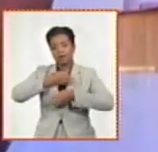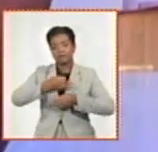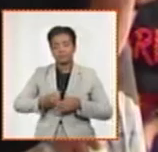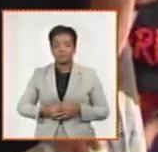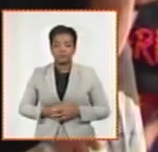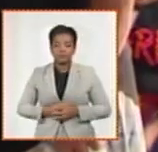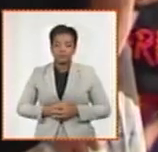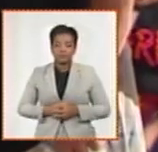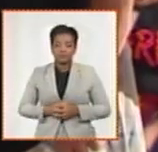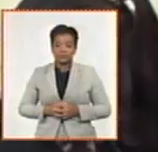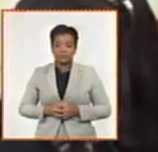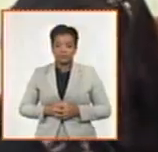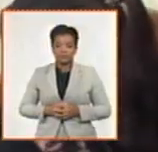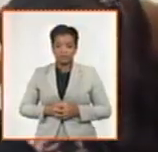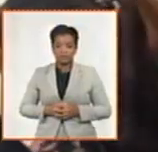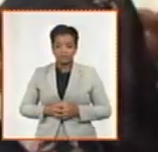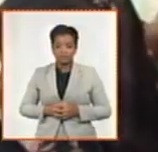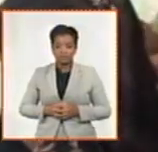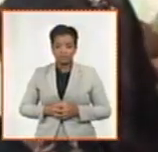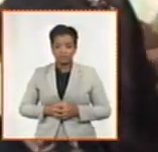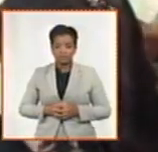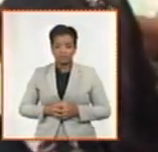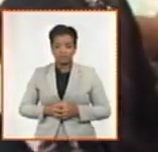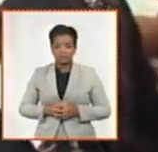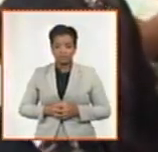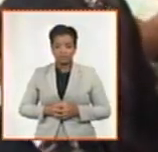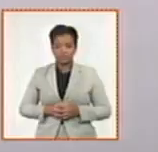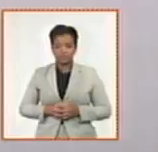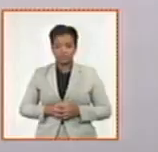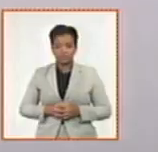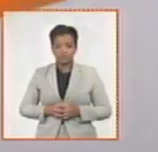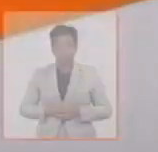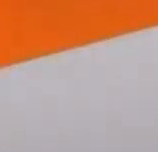Debate y el sitio de la Presidencia.